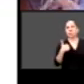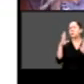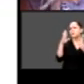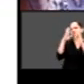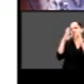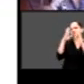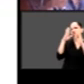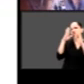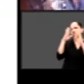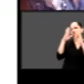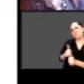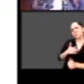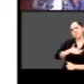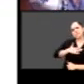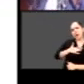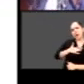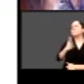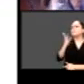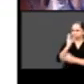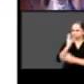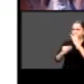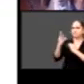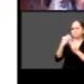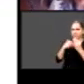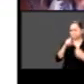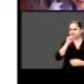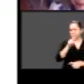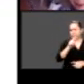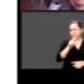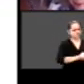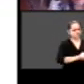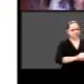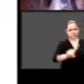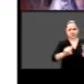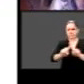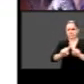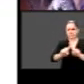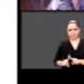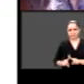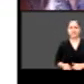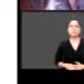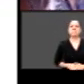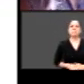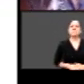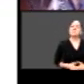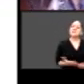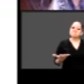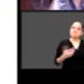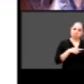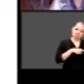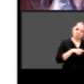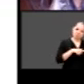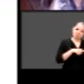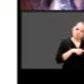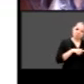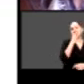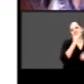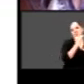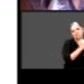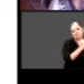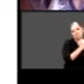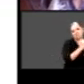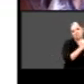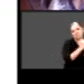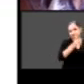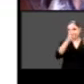esto en la siguiente parte porque ya se cumplieron mis 10 minutos quisiera platicar con ustedes en